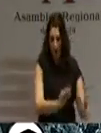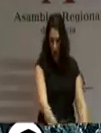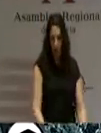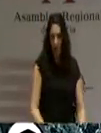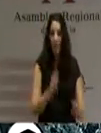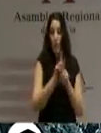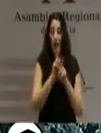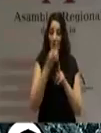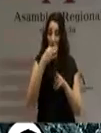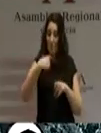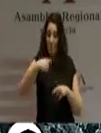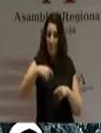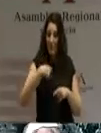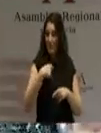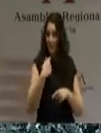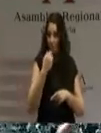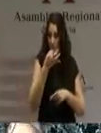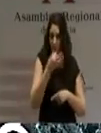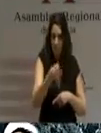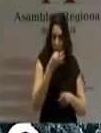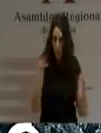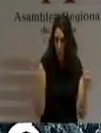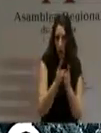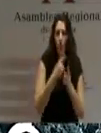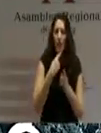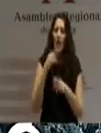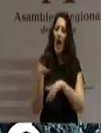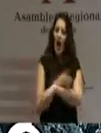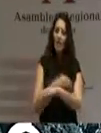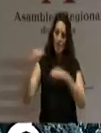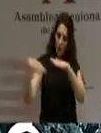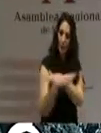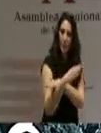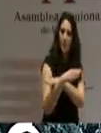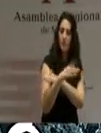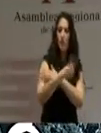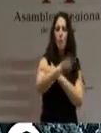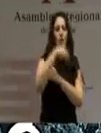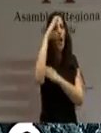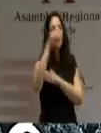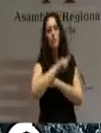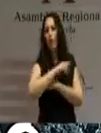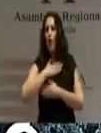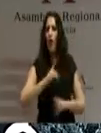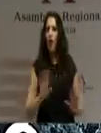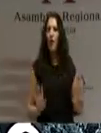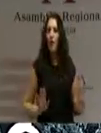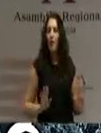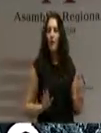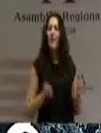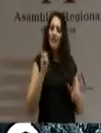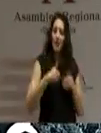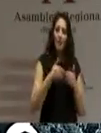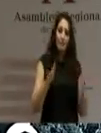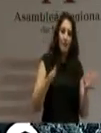pocos minutos, Garre, les dice que va a venir el ave soterrado, ustedes no quieren escucharlo. Cuando decimos que vamos a abrir el